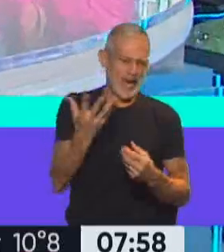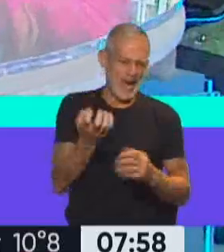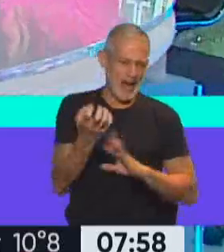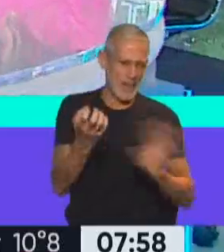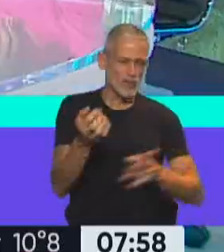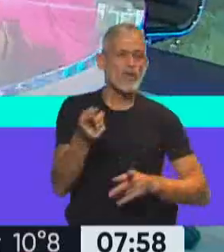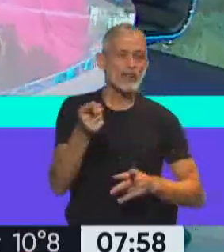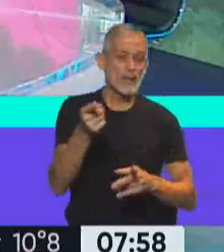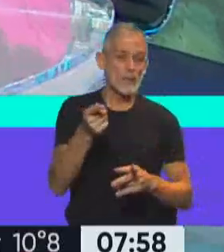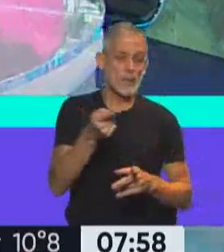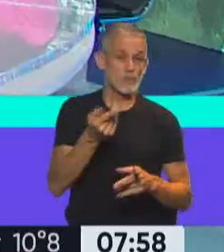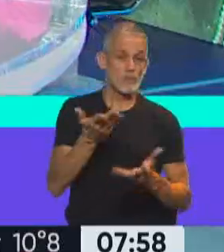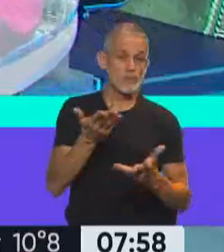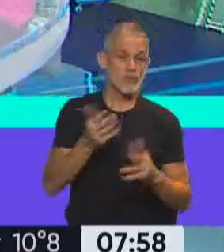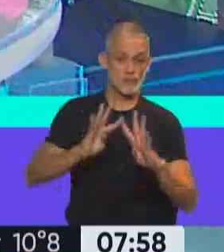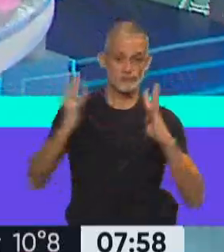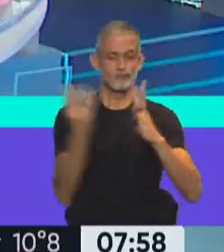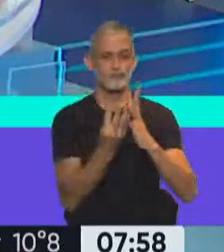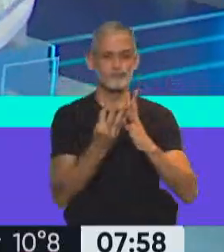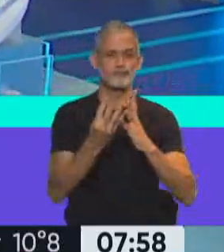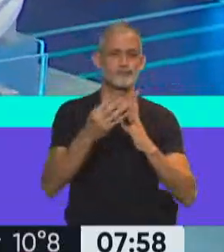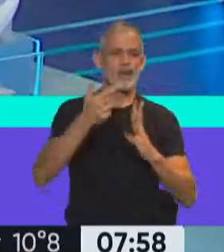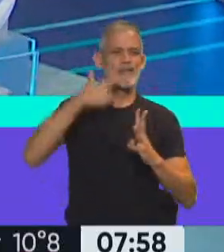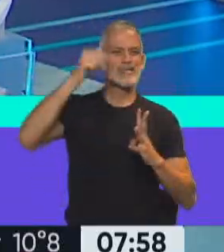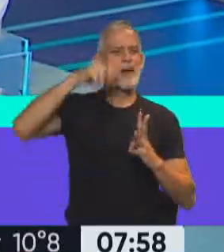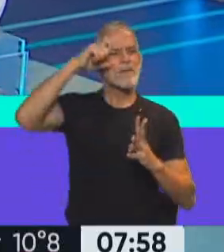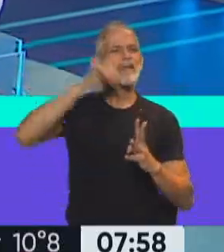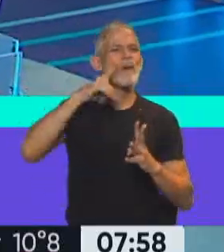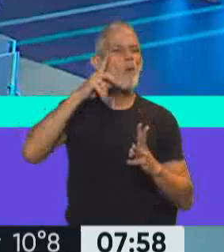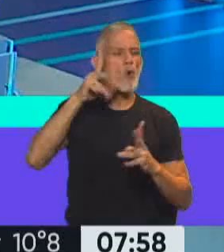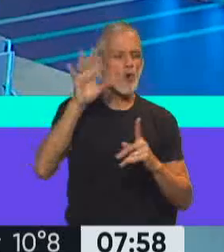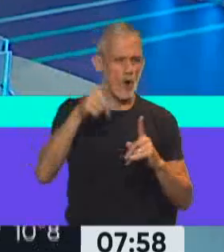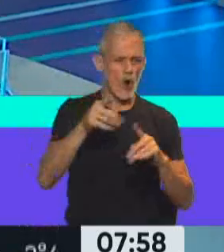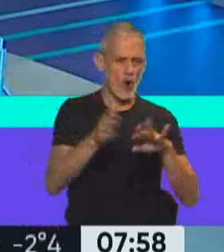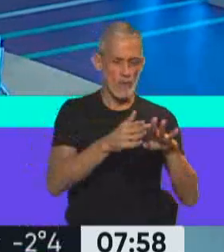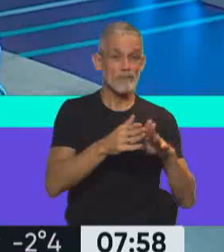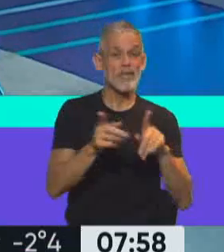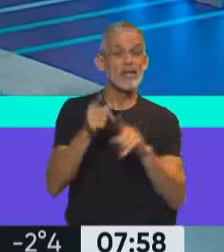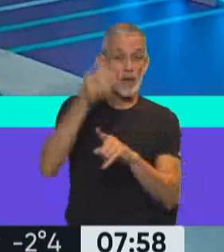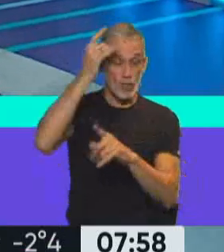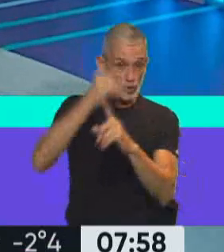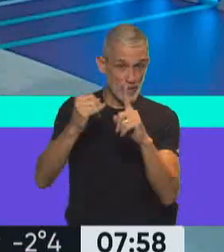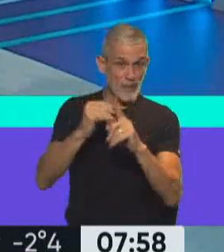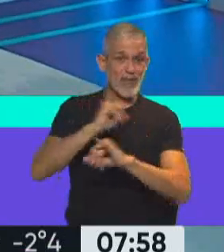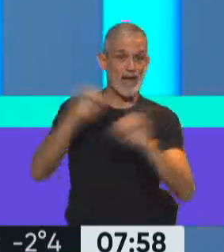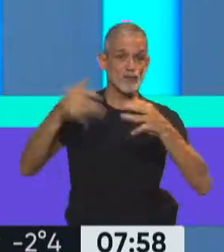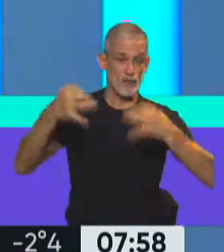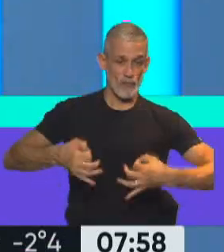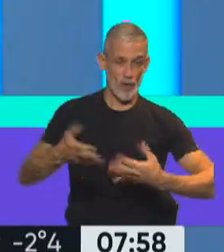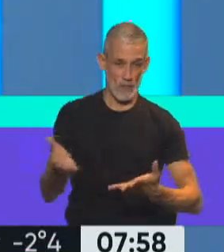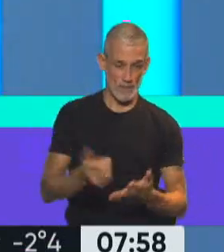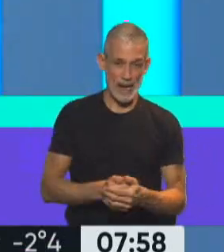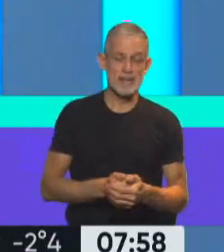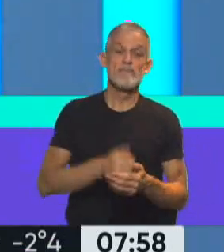con el Foro Económico en San Petersburgo junto a Putin, y a las 12:30 del mediodía allí sí el anuncio formal. En términos políticos